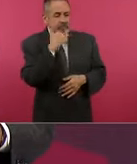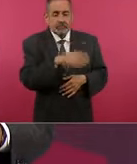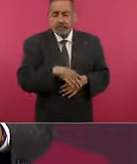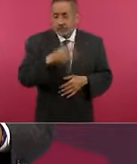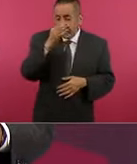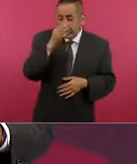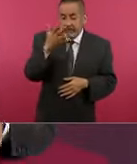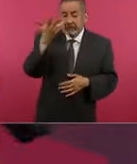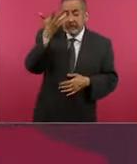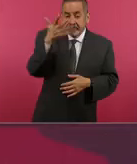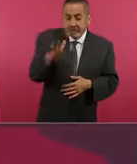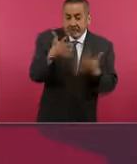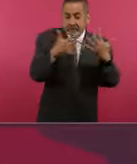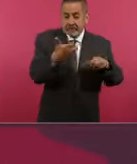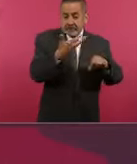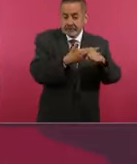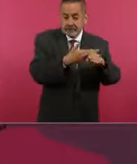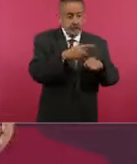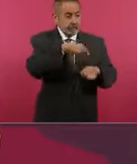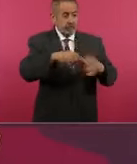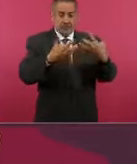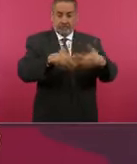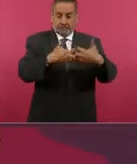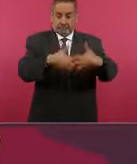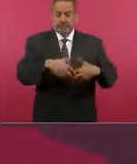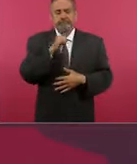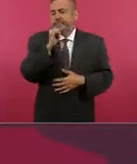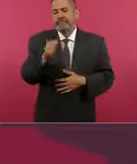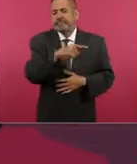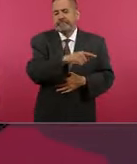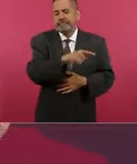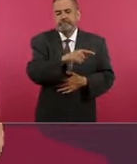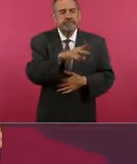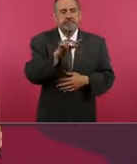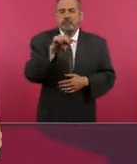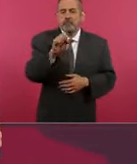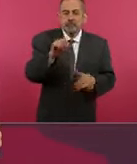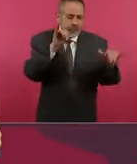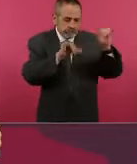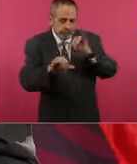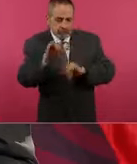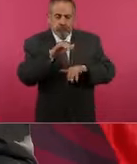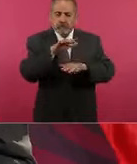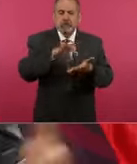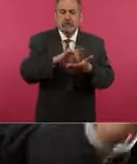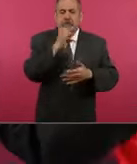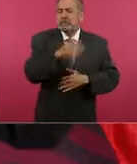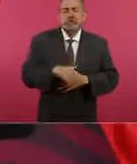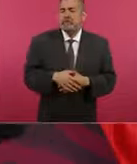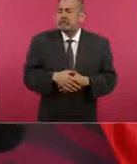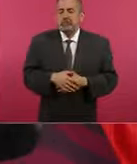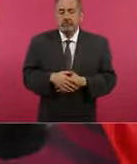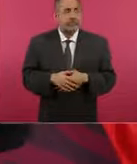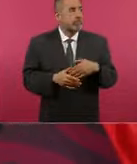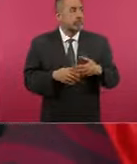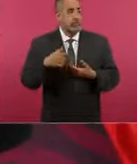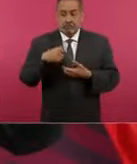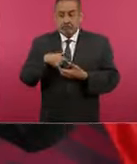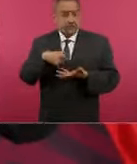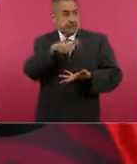10 empresas que ni siquiera fabricaban, no eran laboratorios, eran las que